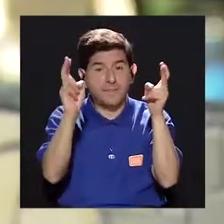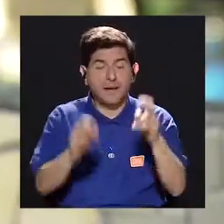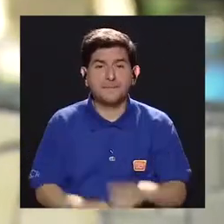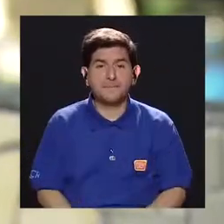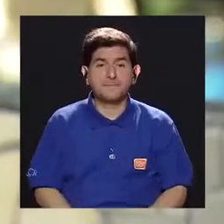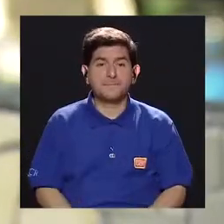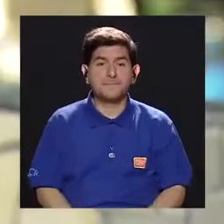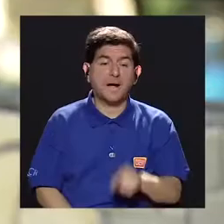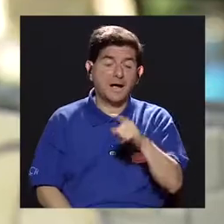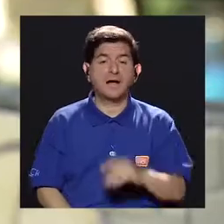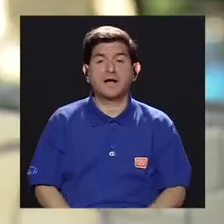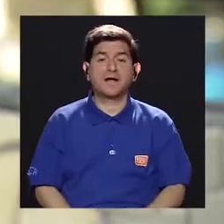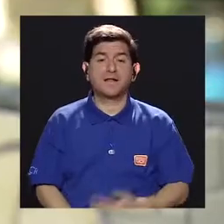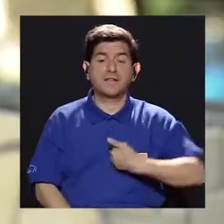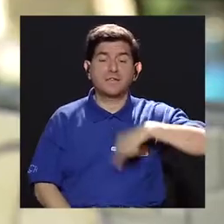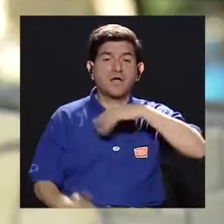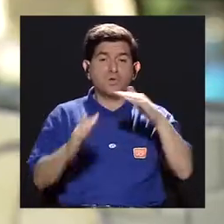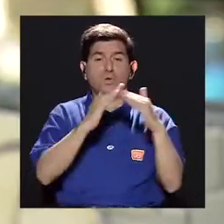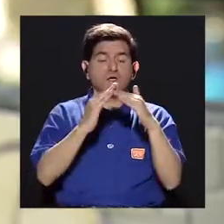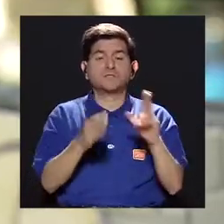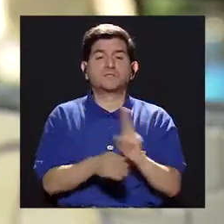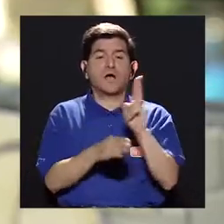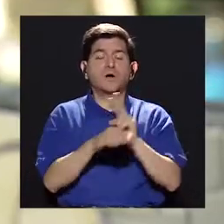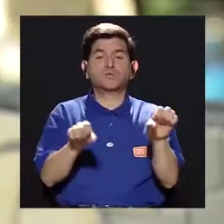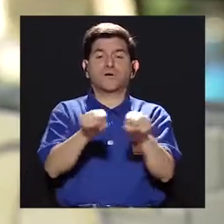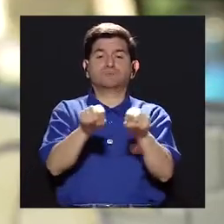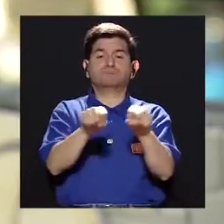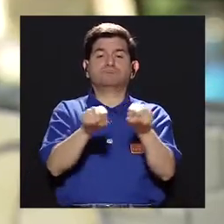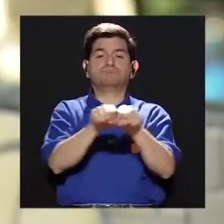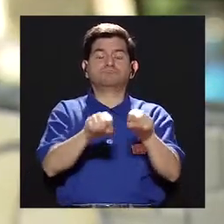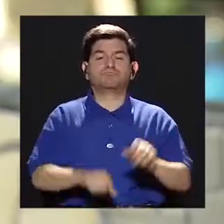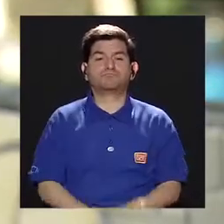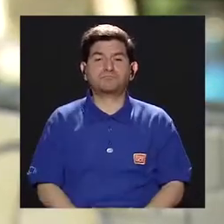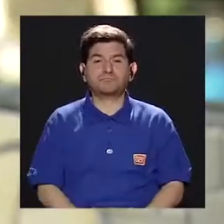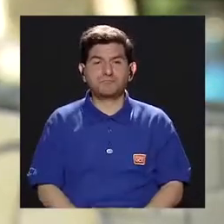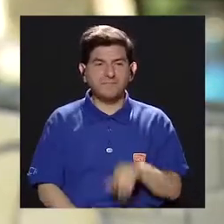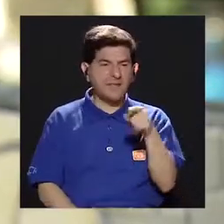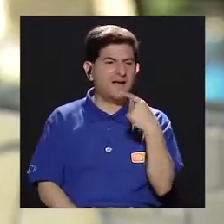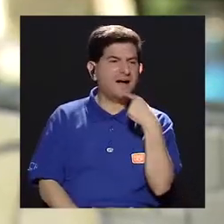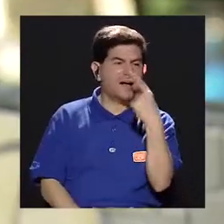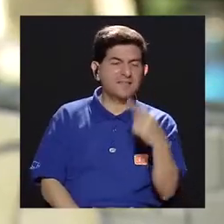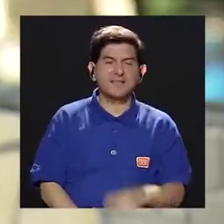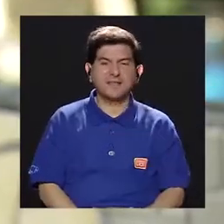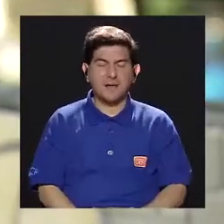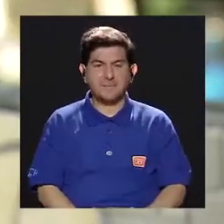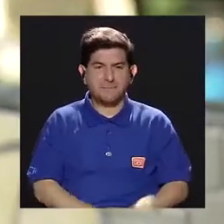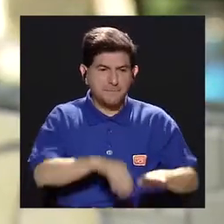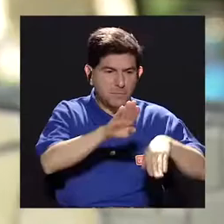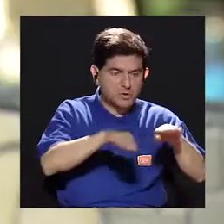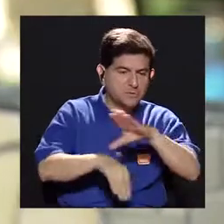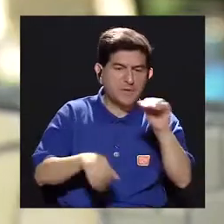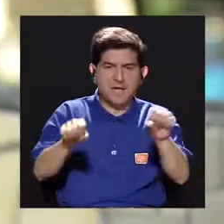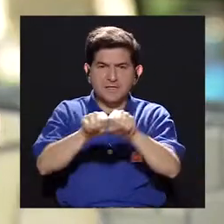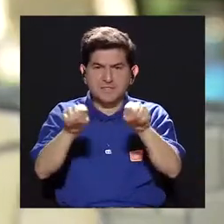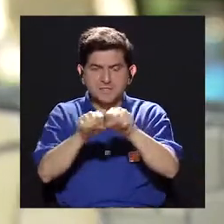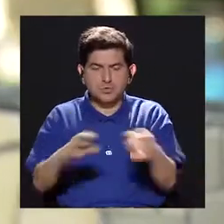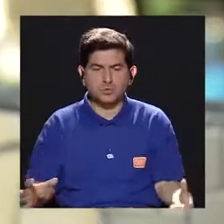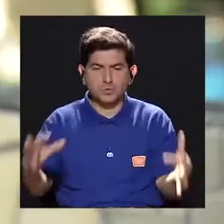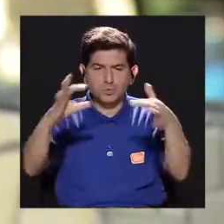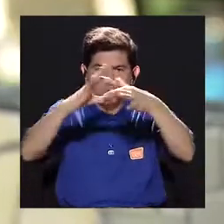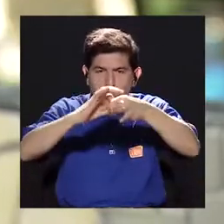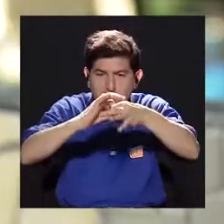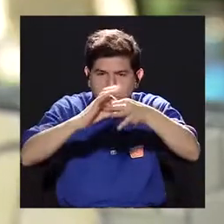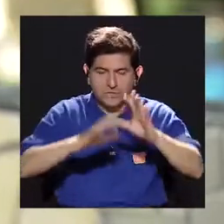tema de la civilización, que nos ha puesto calzado. Entonces, ahí diríamos que lo que es pie y lo que es calzado forman